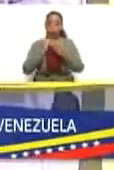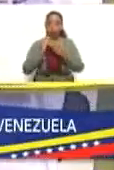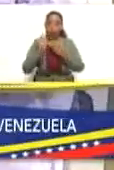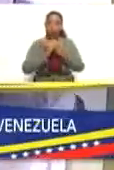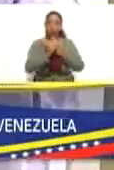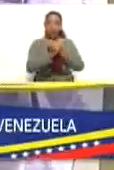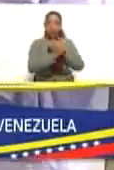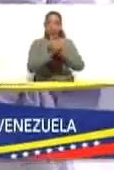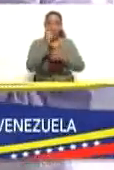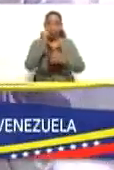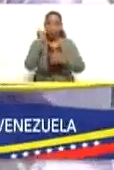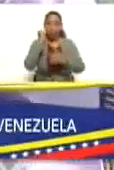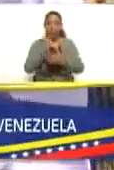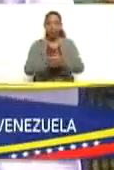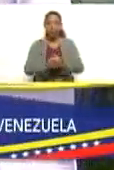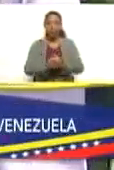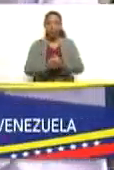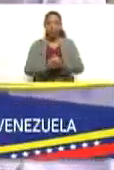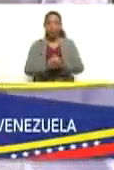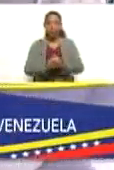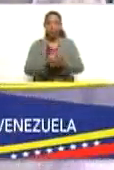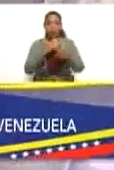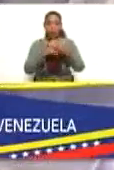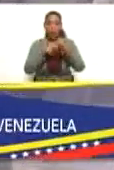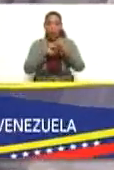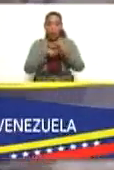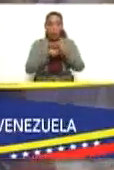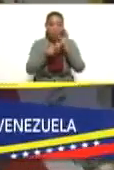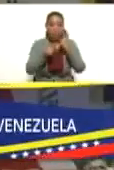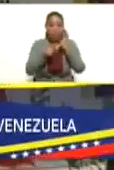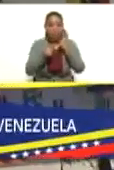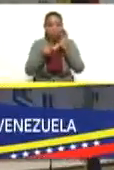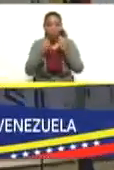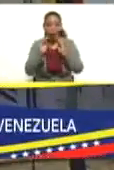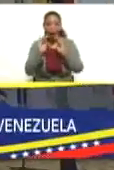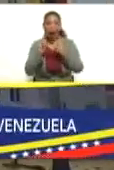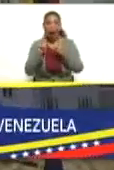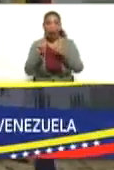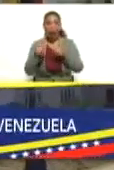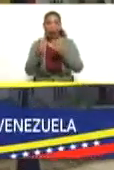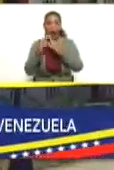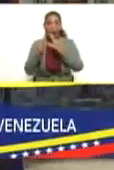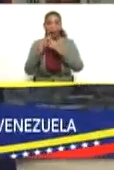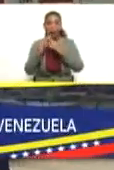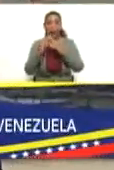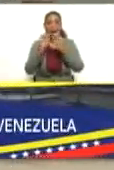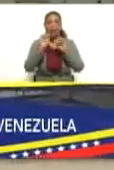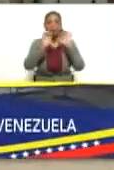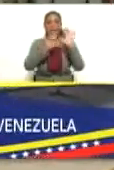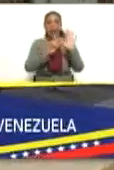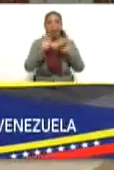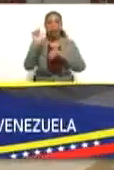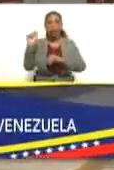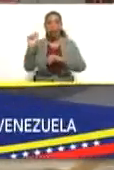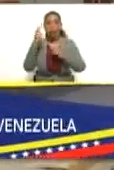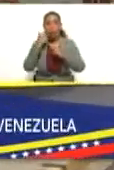los vecinos. Vamos a entrar al apartamento planta baja 7A.